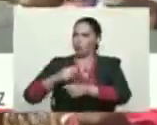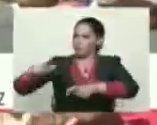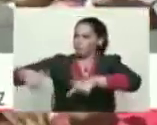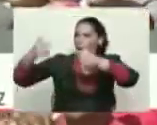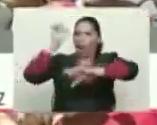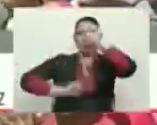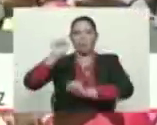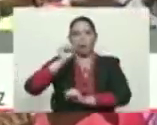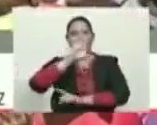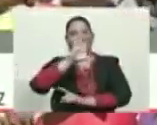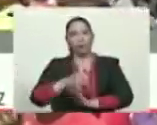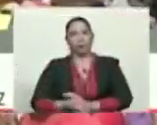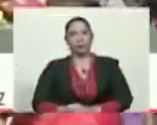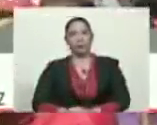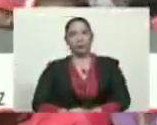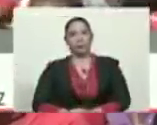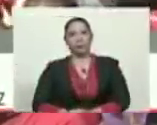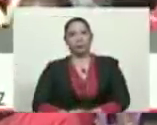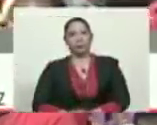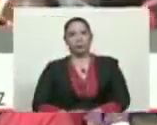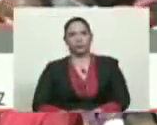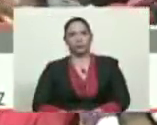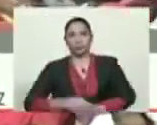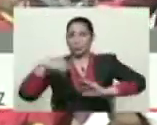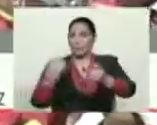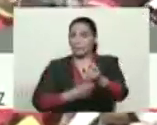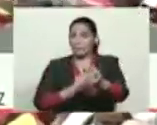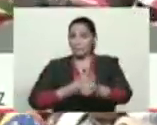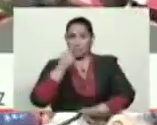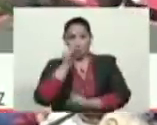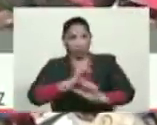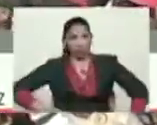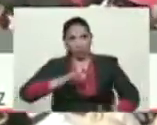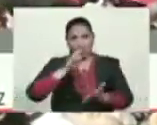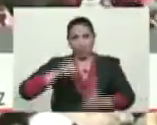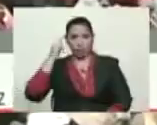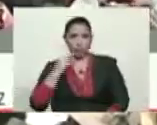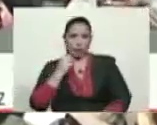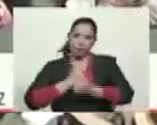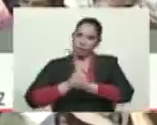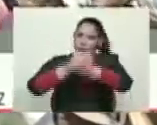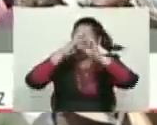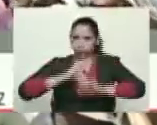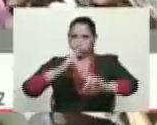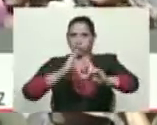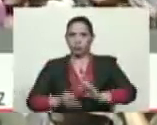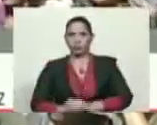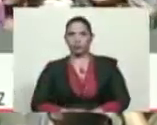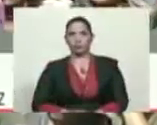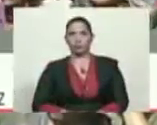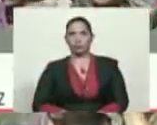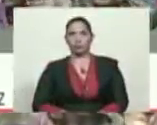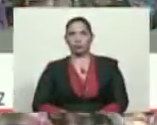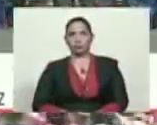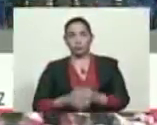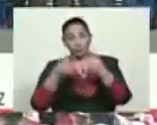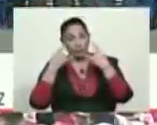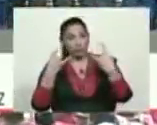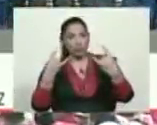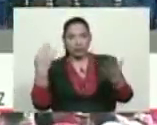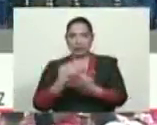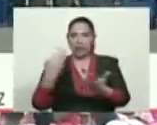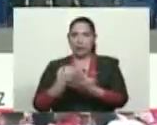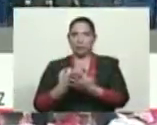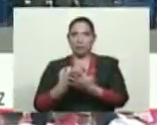nuestra patria. A los hermanos de la Fuerza Armada, mi cariño, mi respeto, mi admiración por siempre